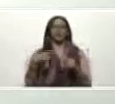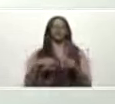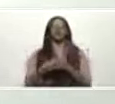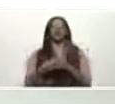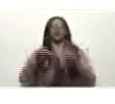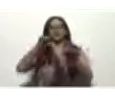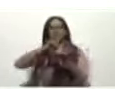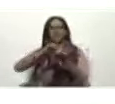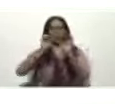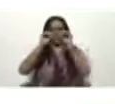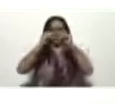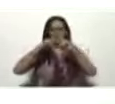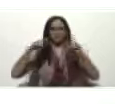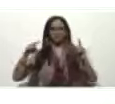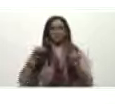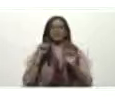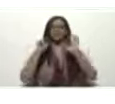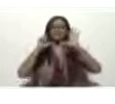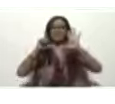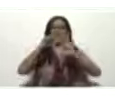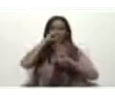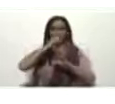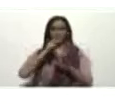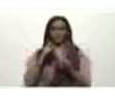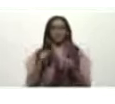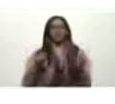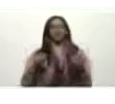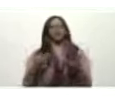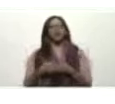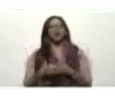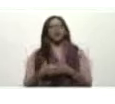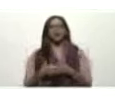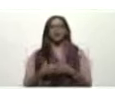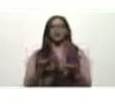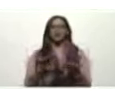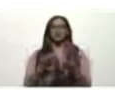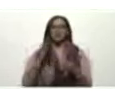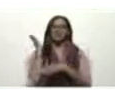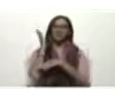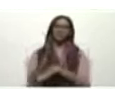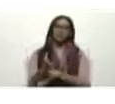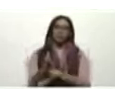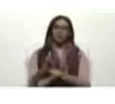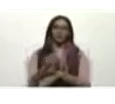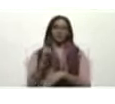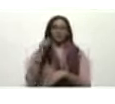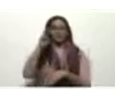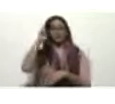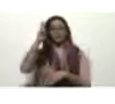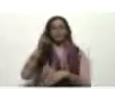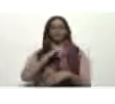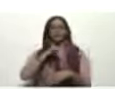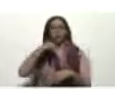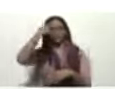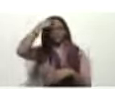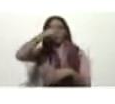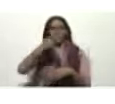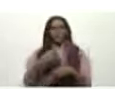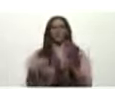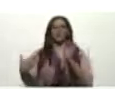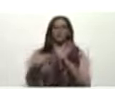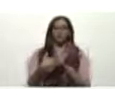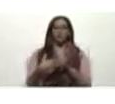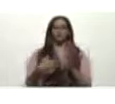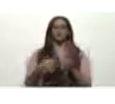país. Desde hace 7 años, las medidas inmorales contra nuestro pueblo, que atentan contra el desarrollo científico